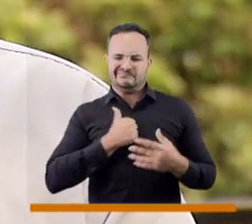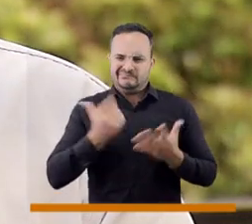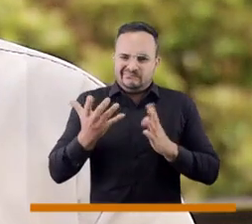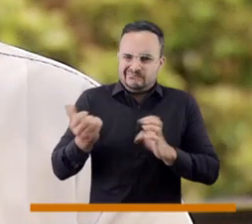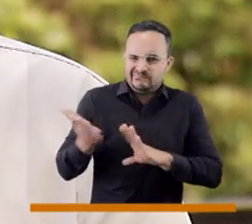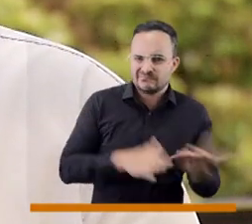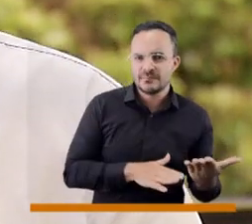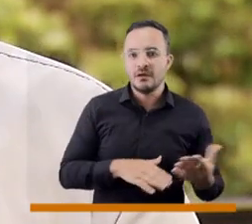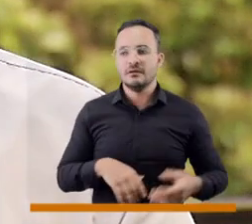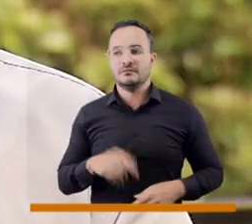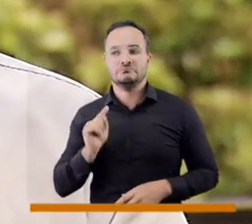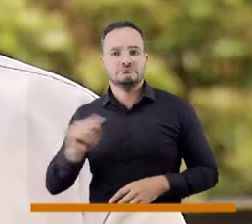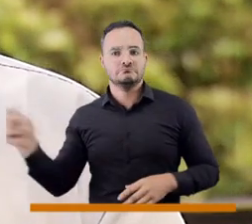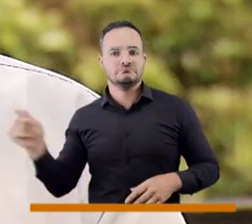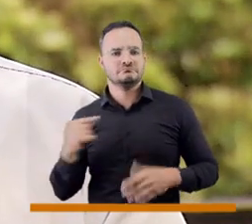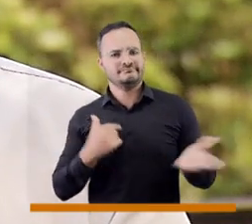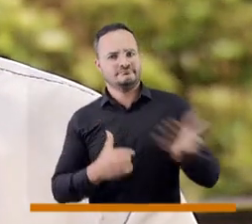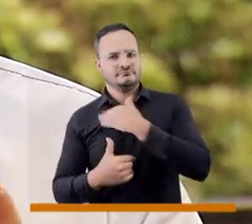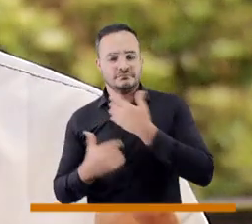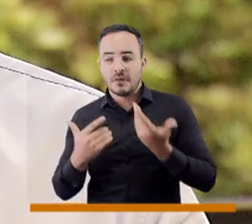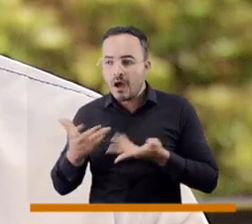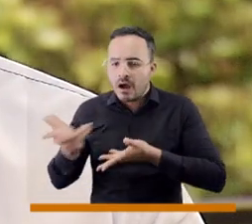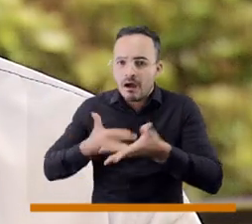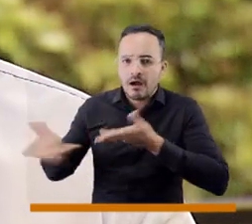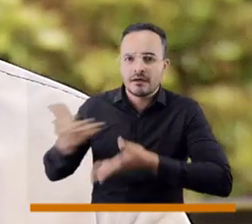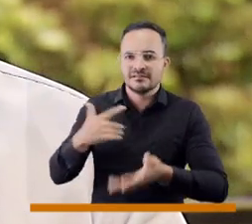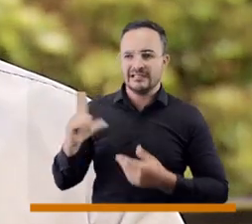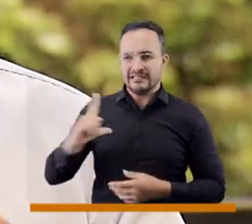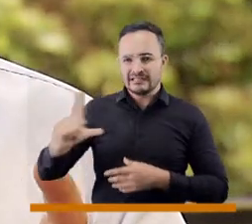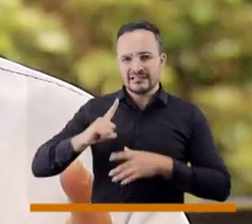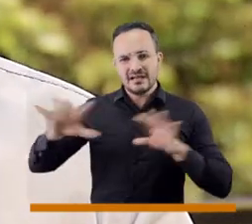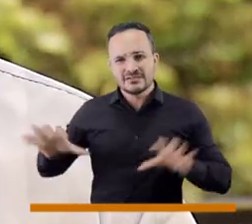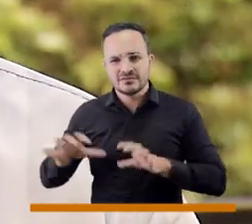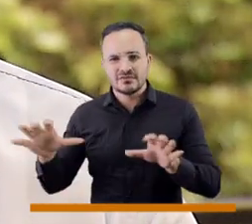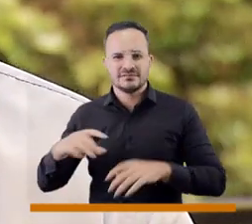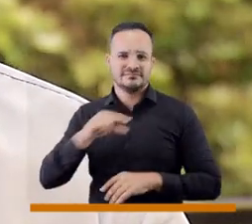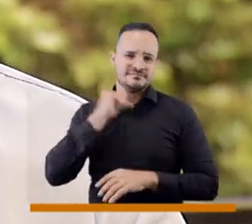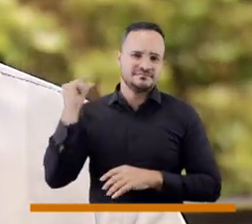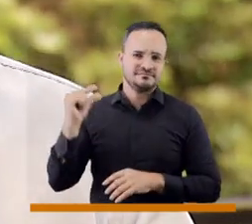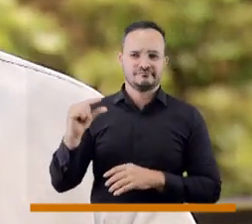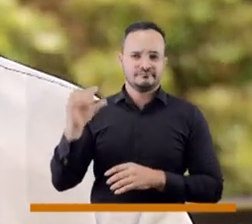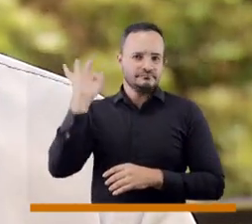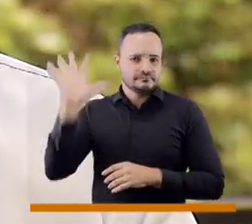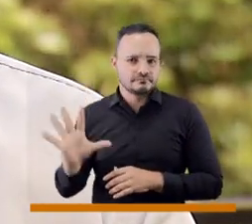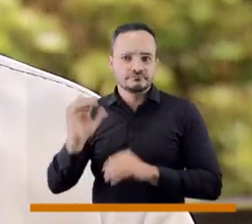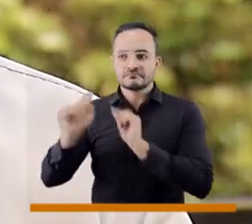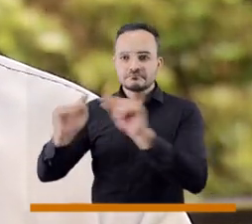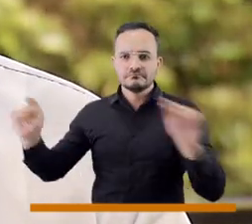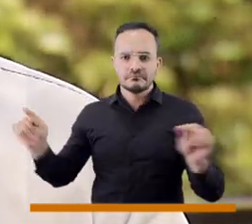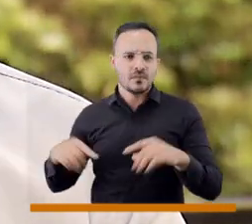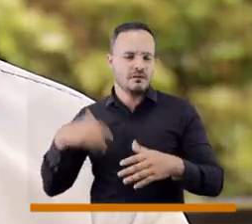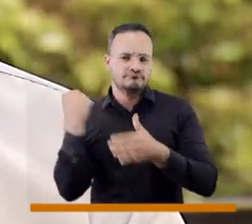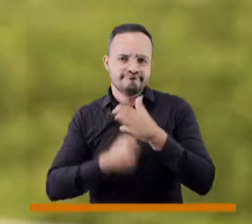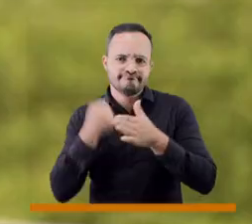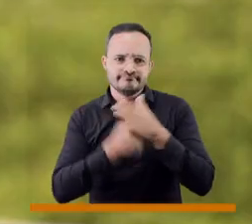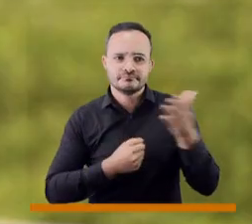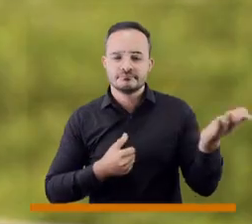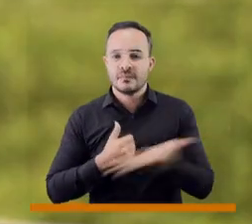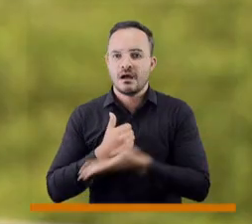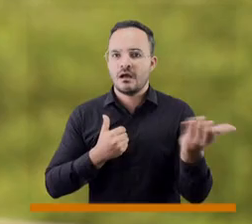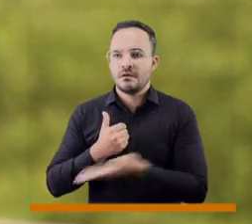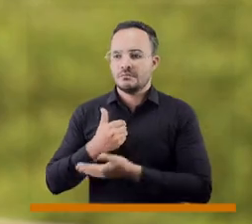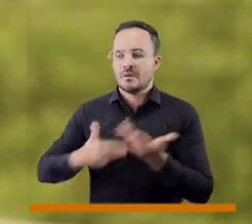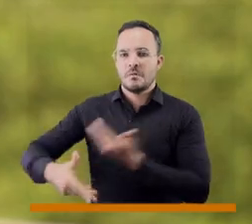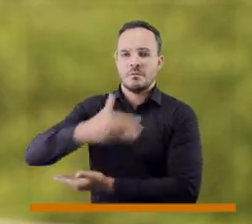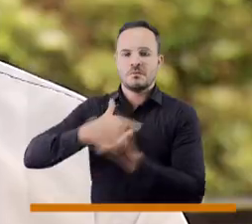o intentan suicidarse, pues con esa atención de los pastores, de los sacerdotes, de los líderes religiosos,